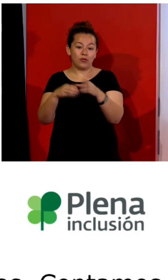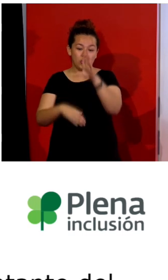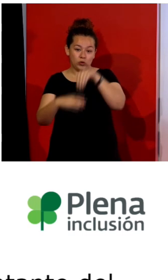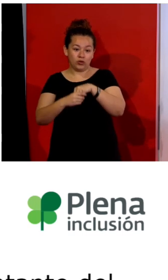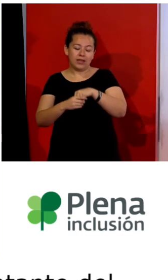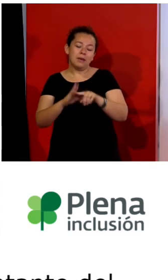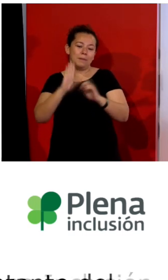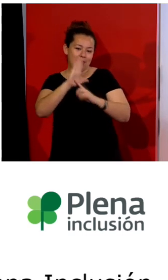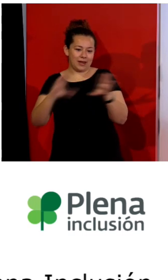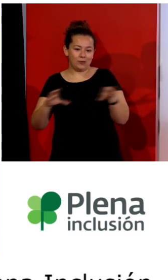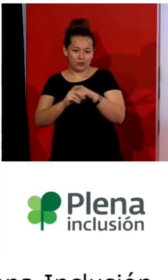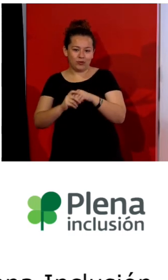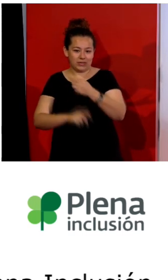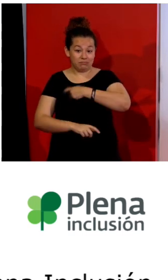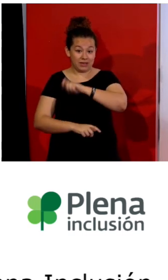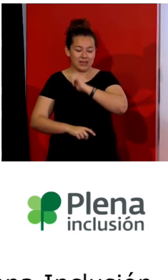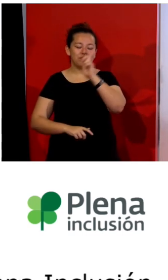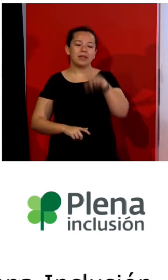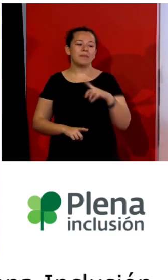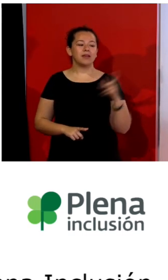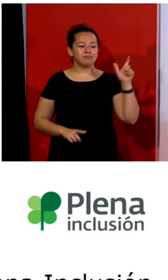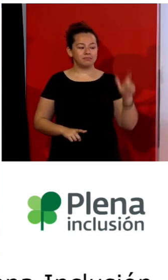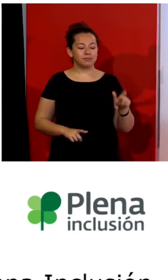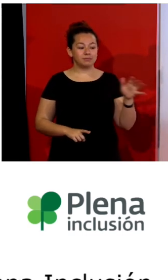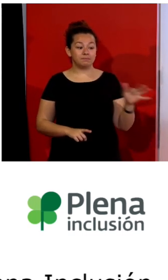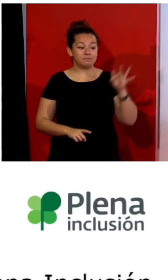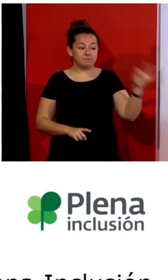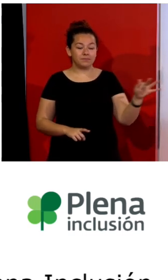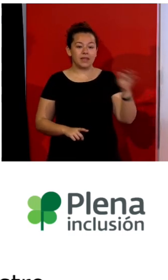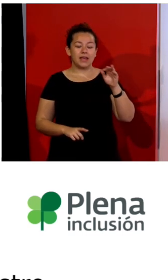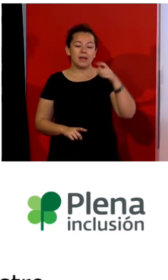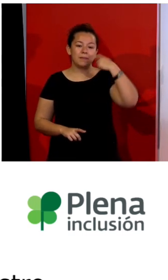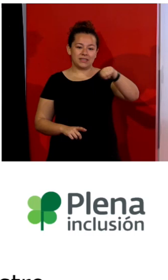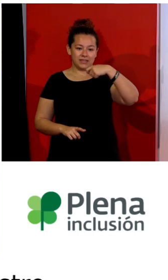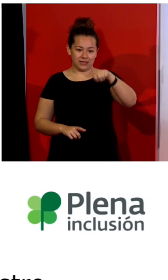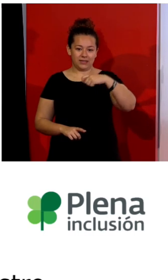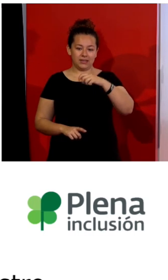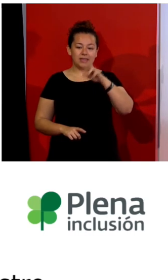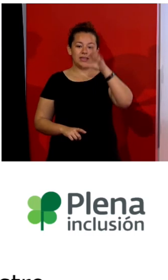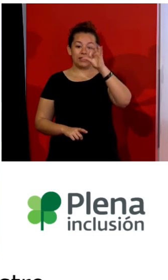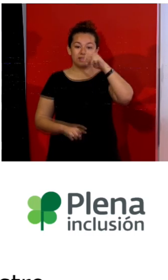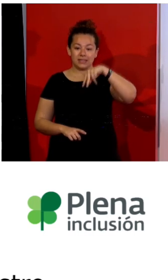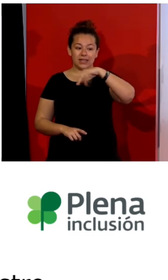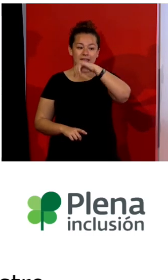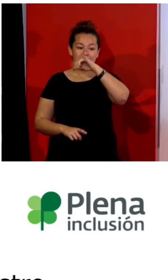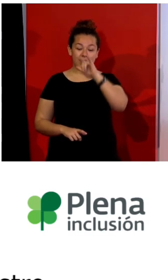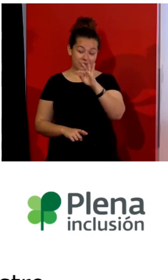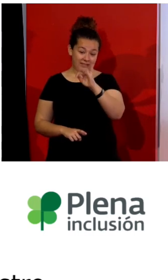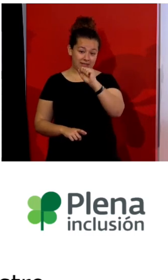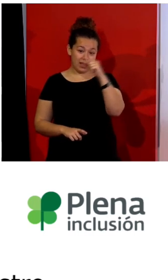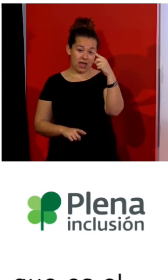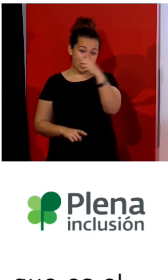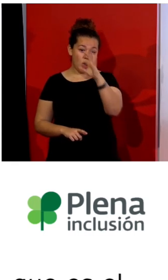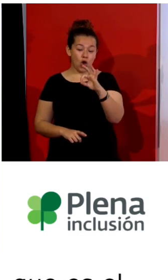España. También nos ha acompañado nuestro presidente, Santiago López Noguera, que es el presidente de Plena Inclusión España. Muchas gracias.